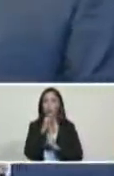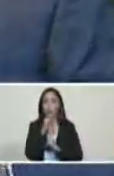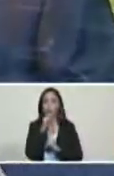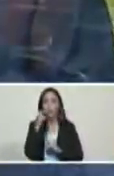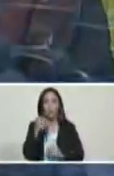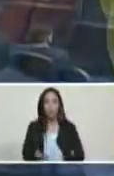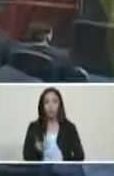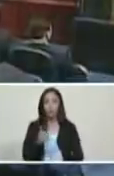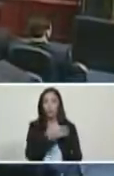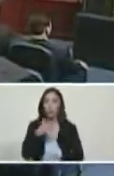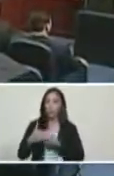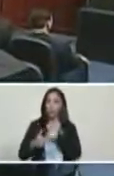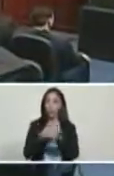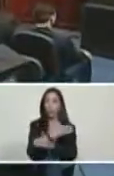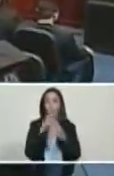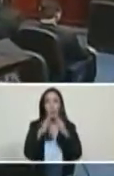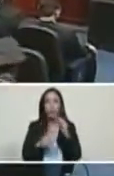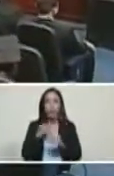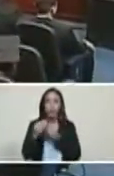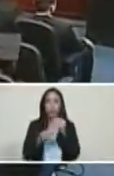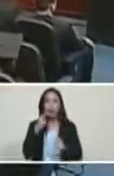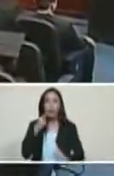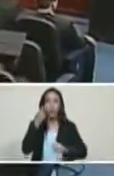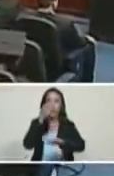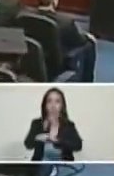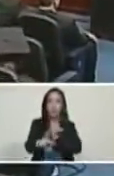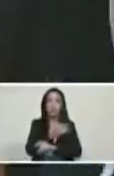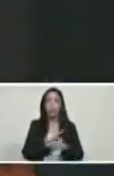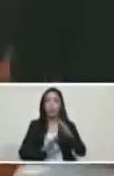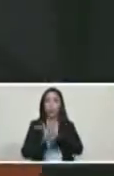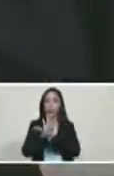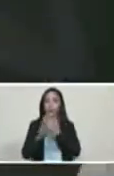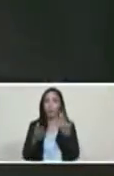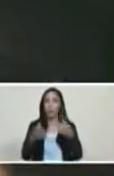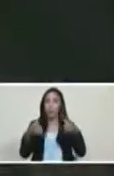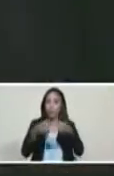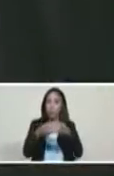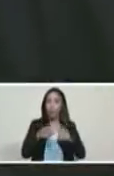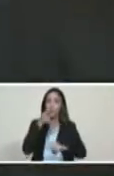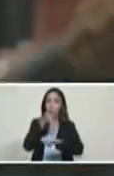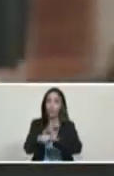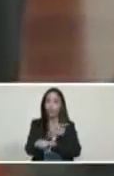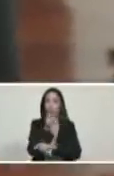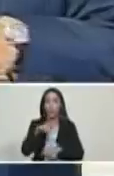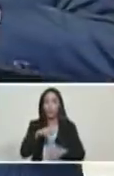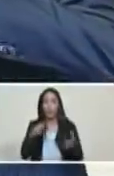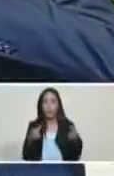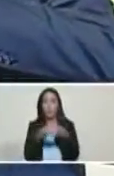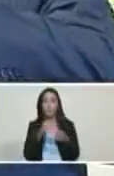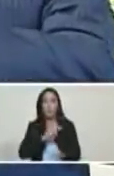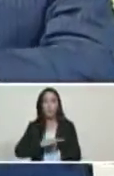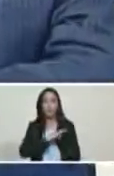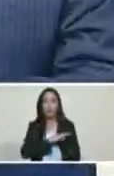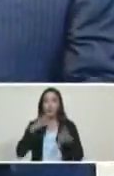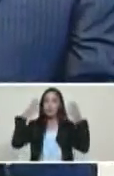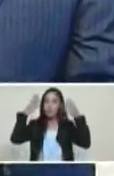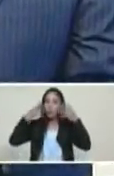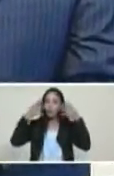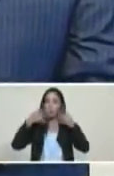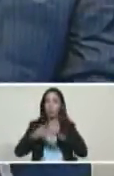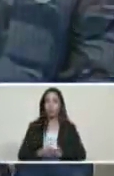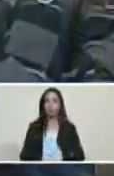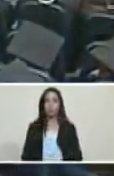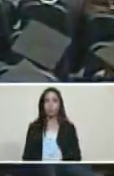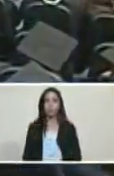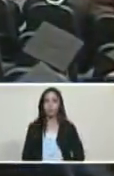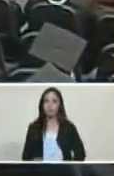de los grandes avances, lo que es entonces esta graduación de esta cuarta avanzada de la primera corte de la micromisión. Adiagni Karina Pérez Castellano,